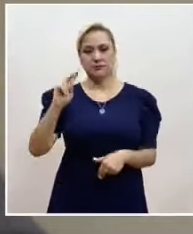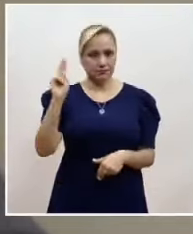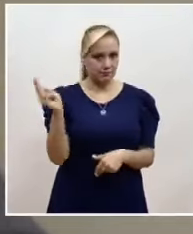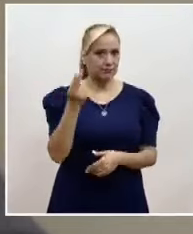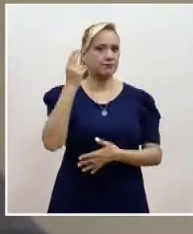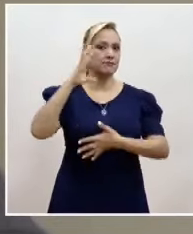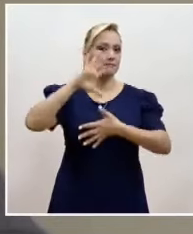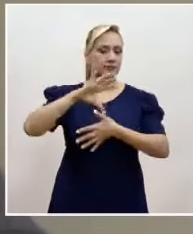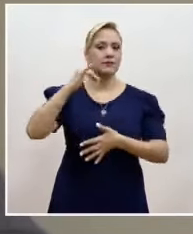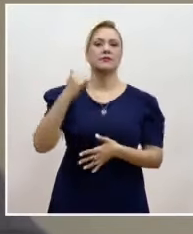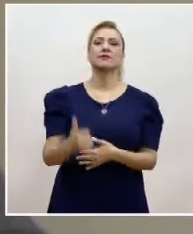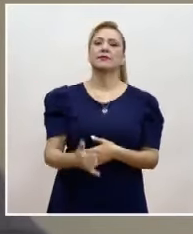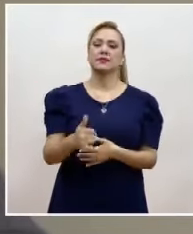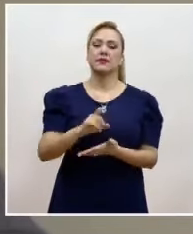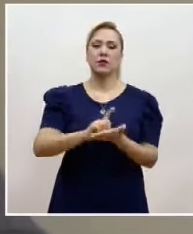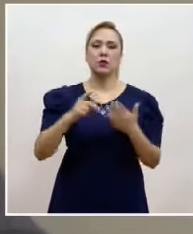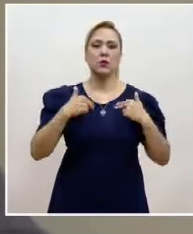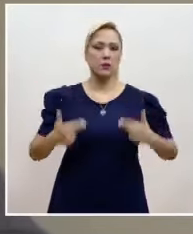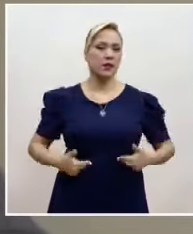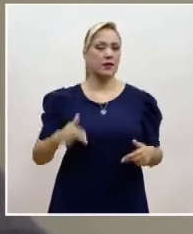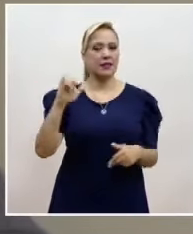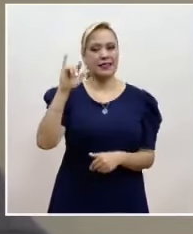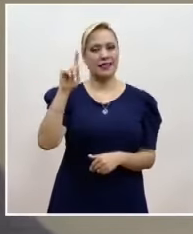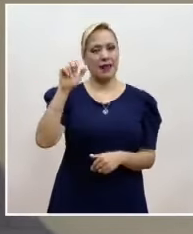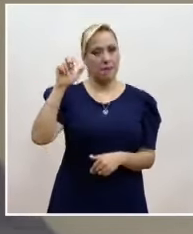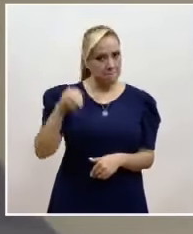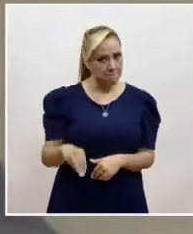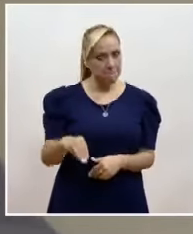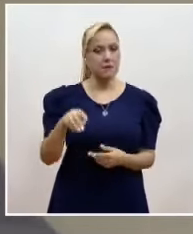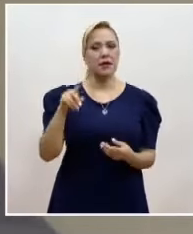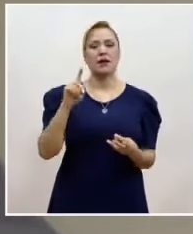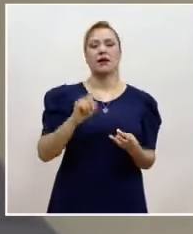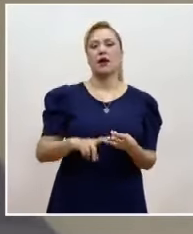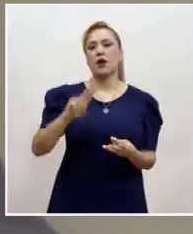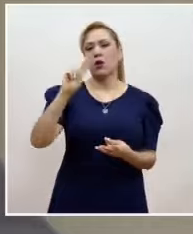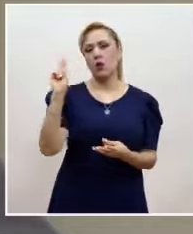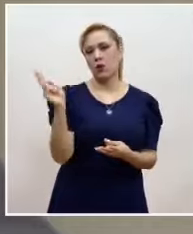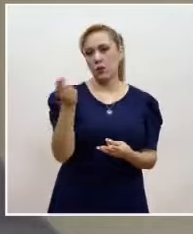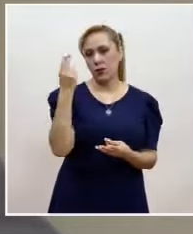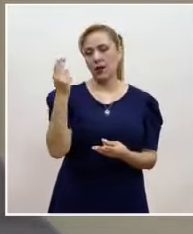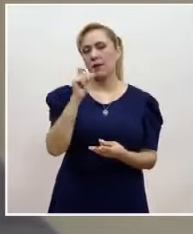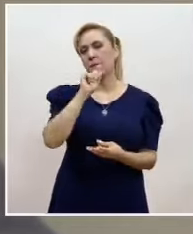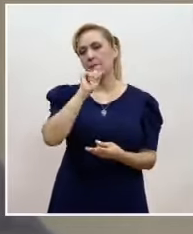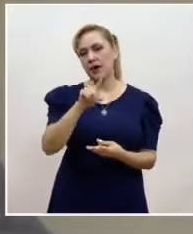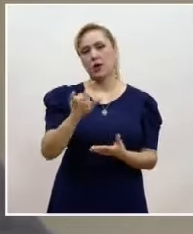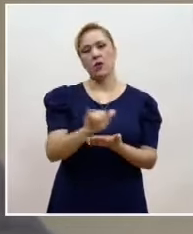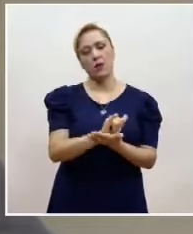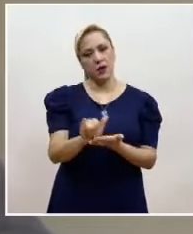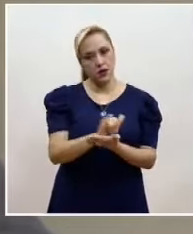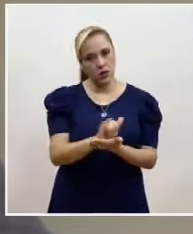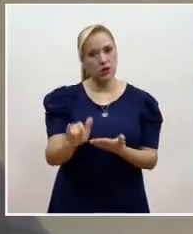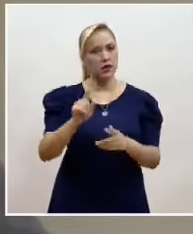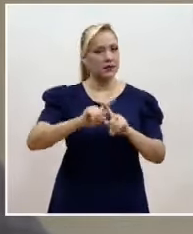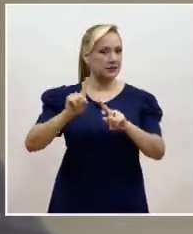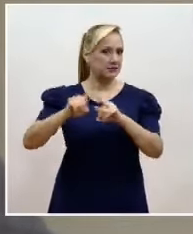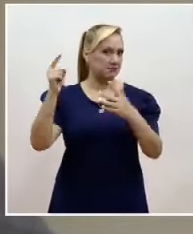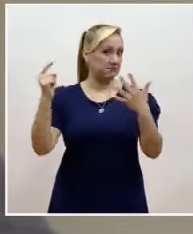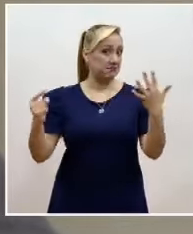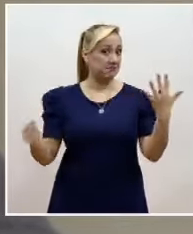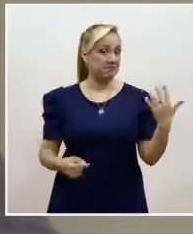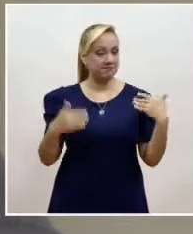en Derechos Humanos por el ITAM, maestra en Argumentación Jurídica por la Universidad de Alicante y maestra en Derecho por la Universidad de Nueva York, entre otras